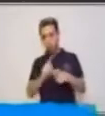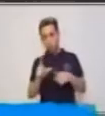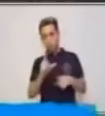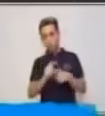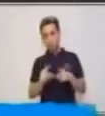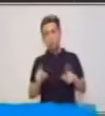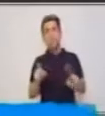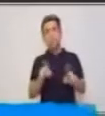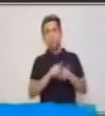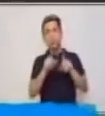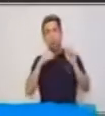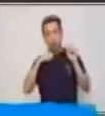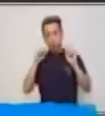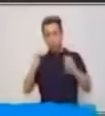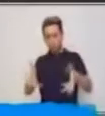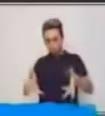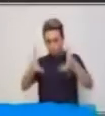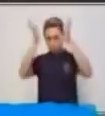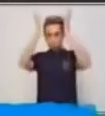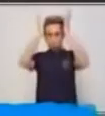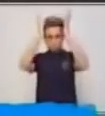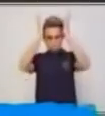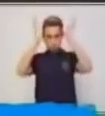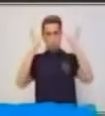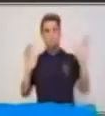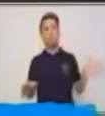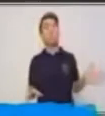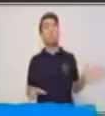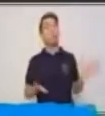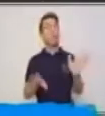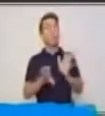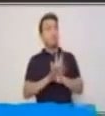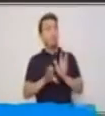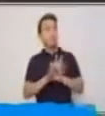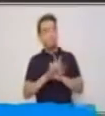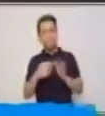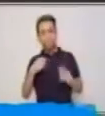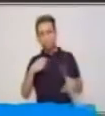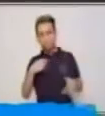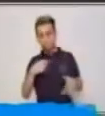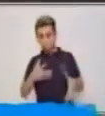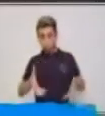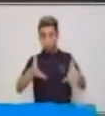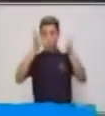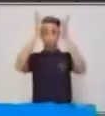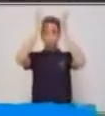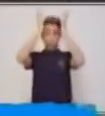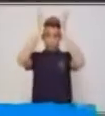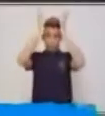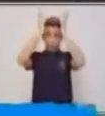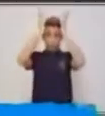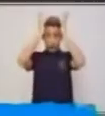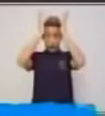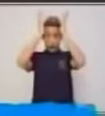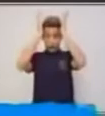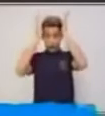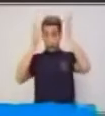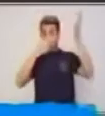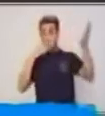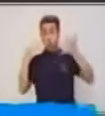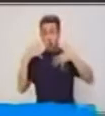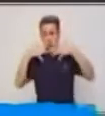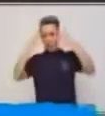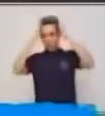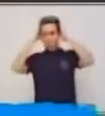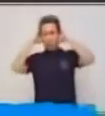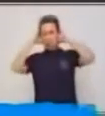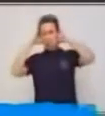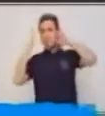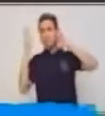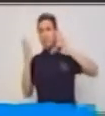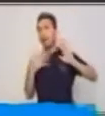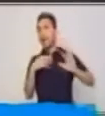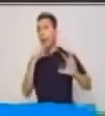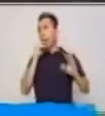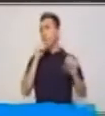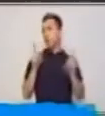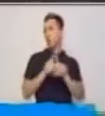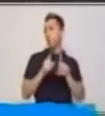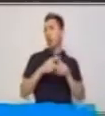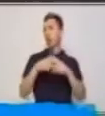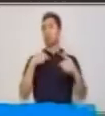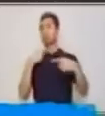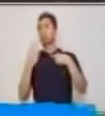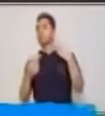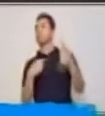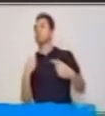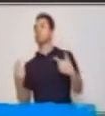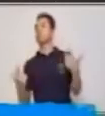peluca de payaso? ¿Será que la persona que está usando esta peluca va a hablar de la misma manera en que